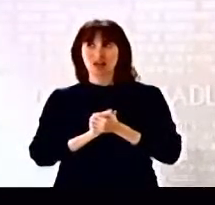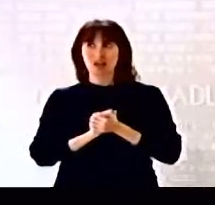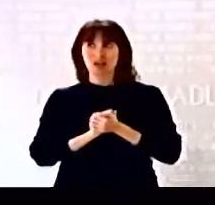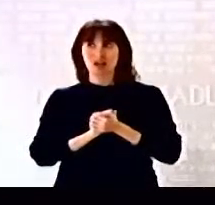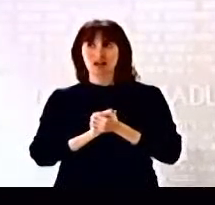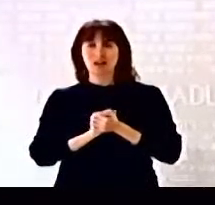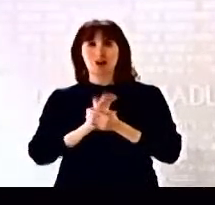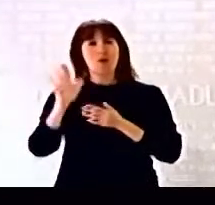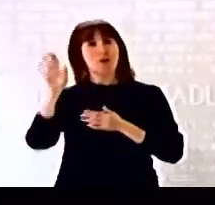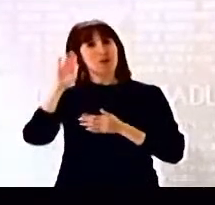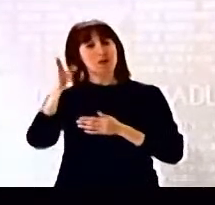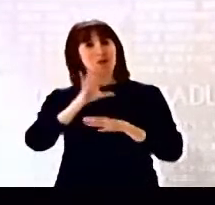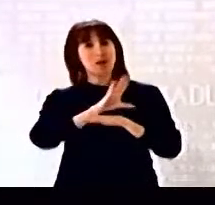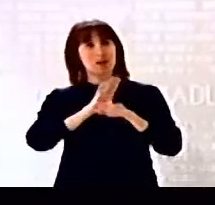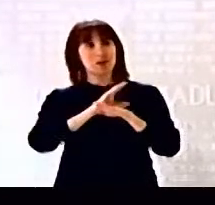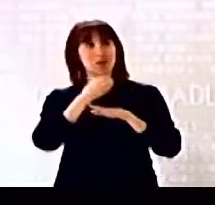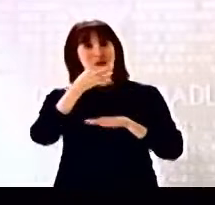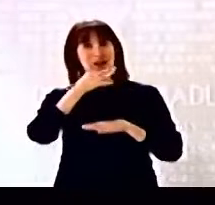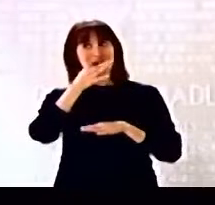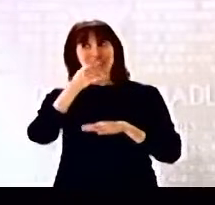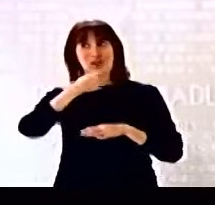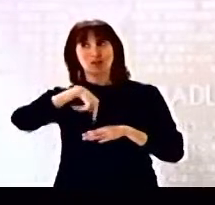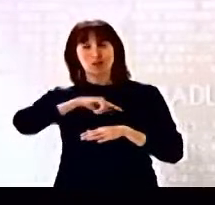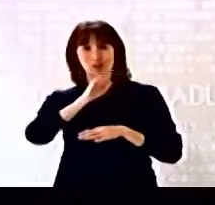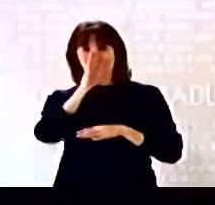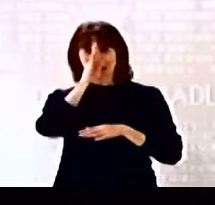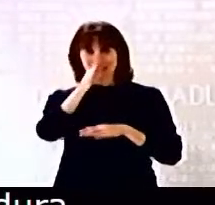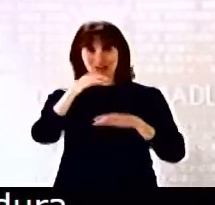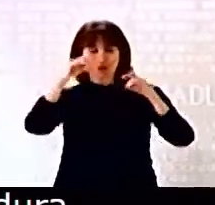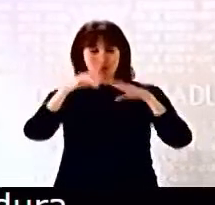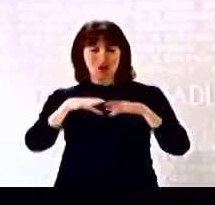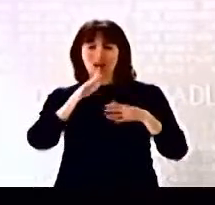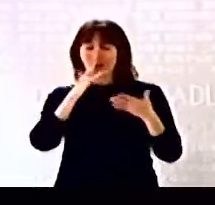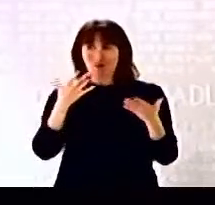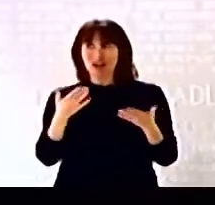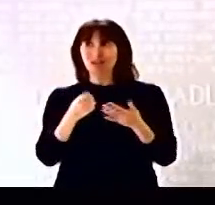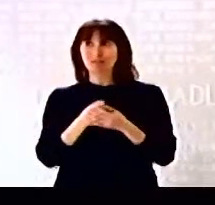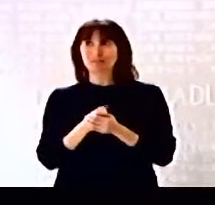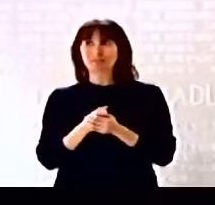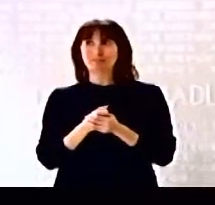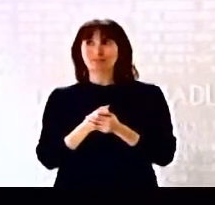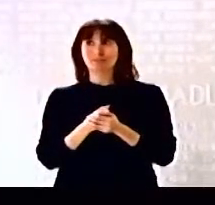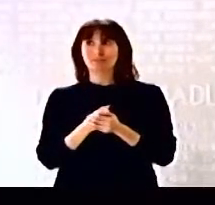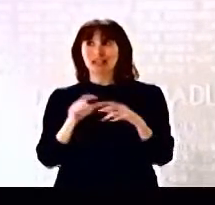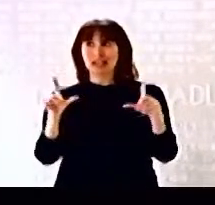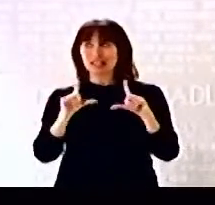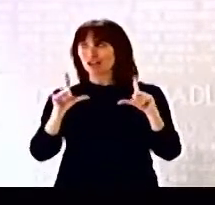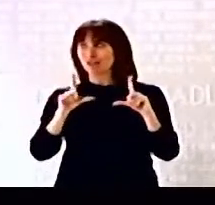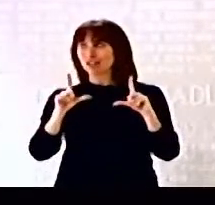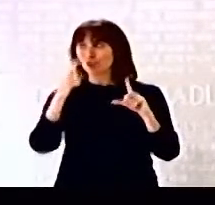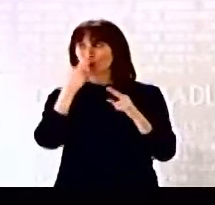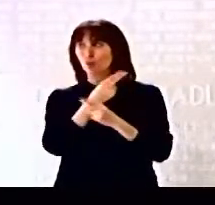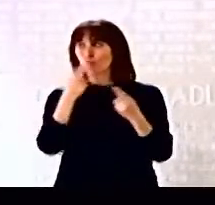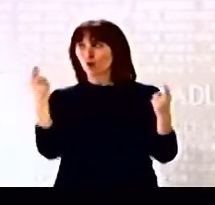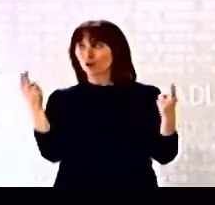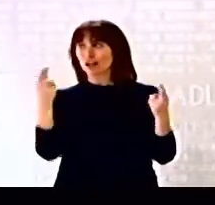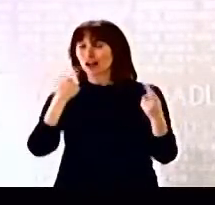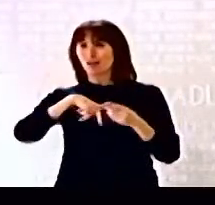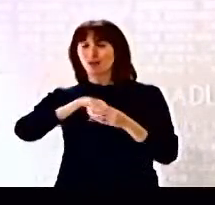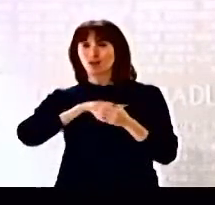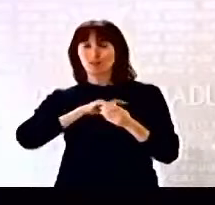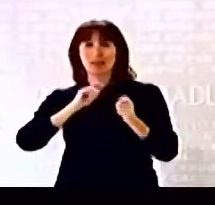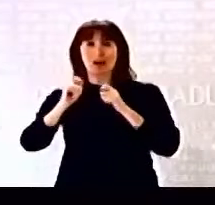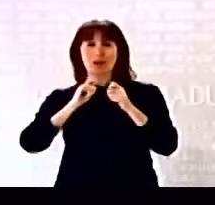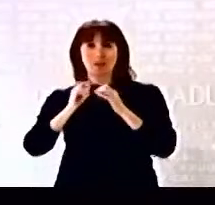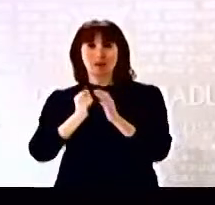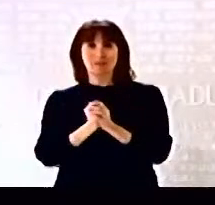Hola, consejero. Buenas tardes. Estamos en directo, como siempre, en A Esta Hora, en la tele pública, emitiendo esta rueda de prensa.